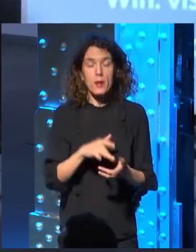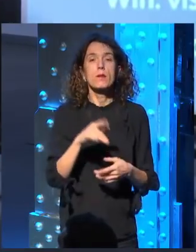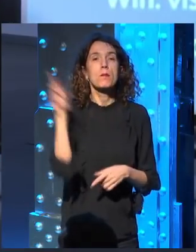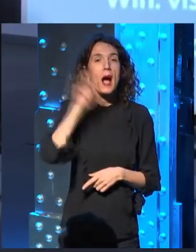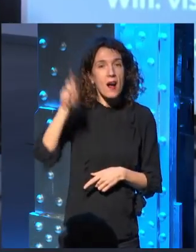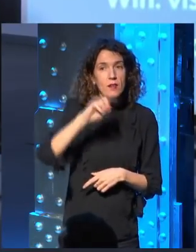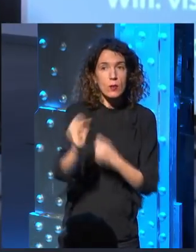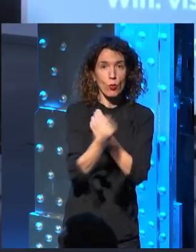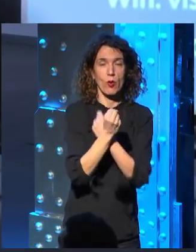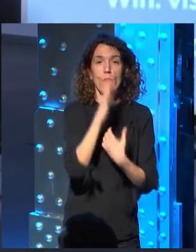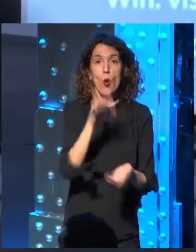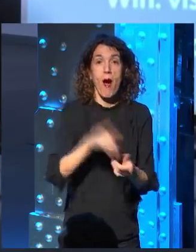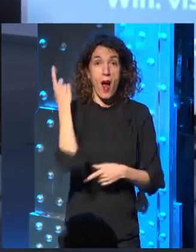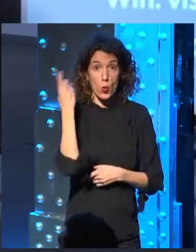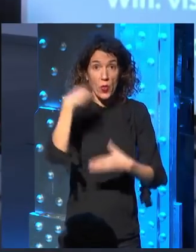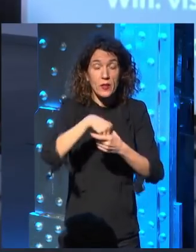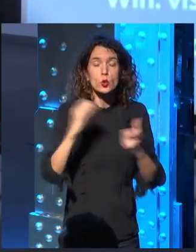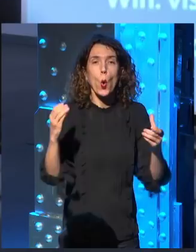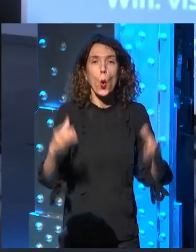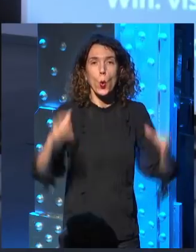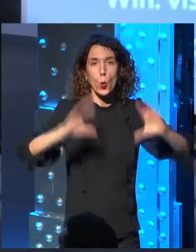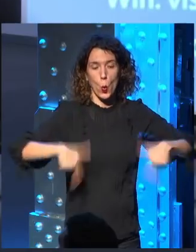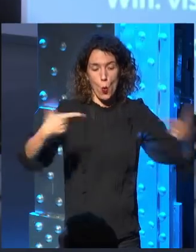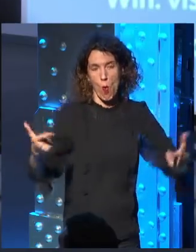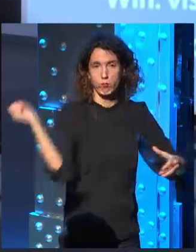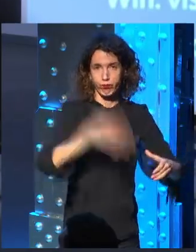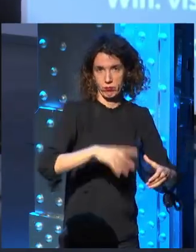Maestra encarcelada por meter a un alumno en un cubo de basura.